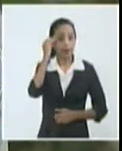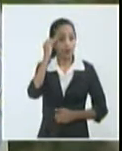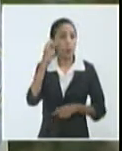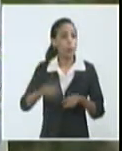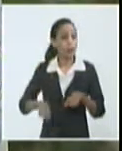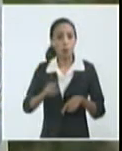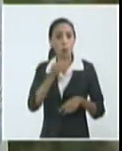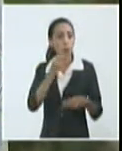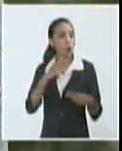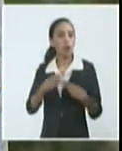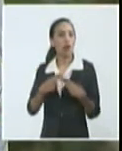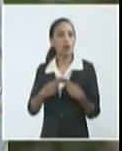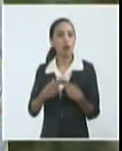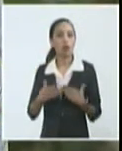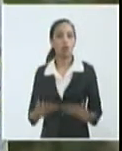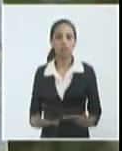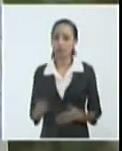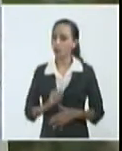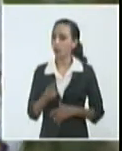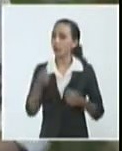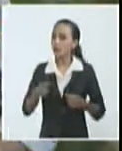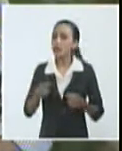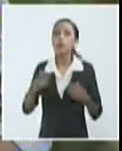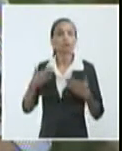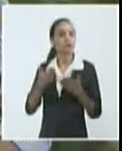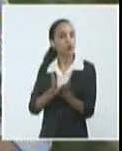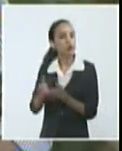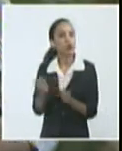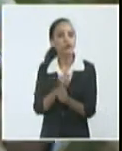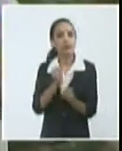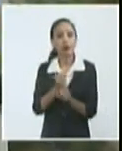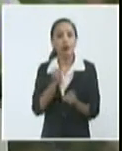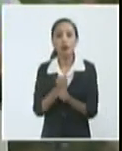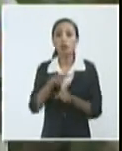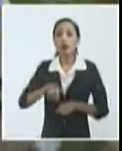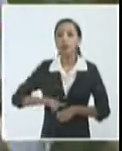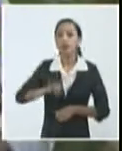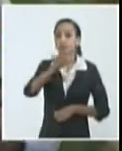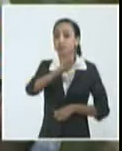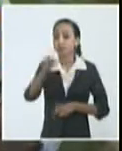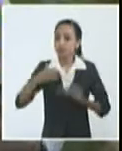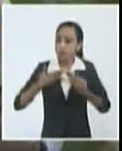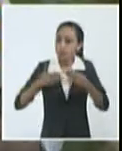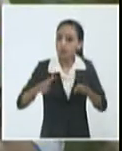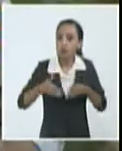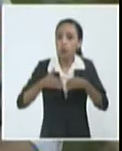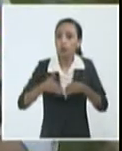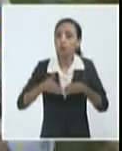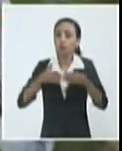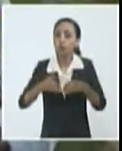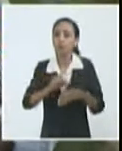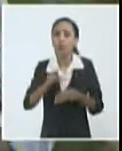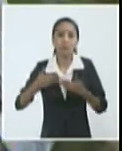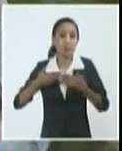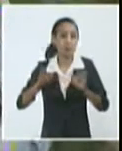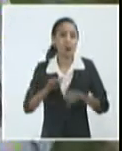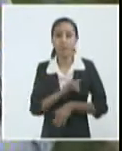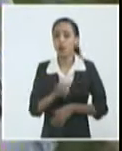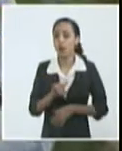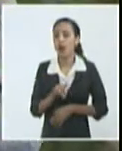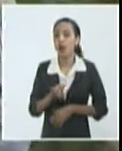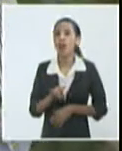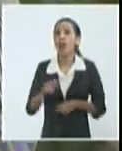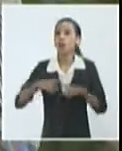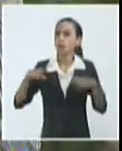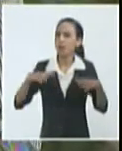ni podemos relajarnos. El reto de abrir la frontera, de podernos abrir al arribo de familiares y amigos, a los turistas